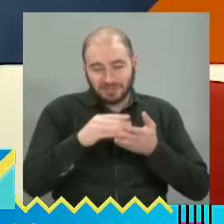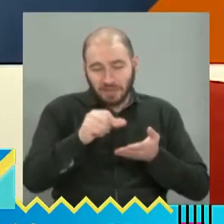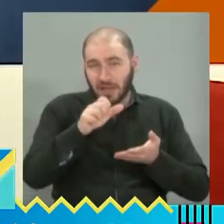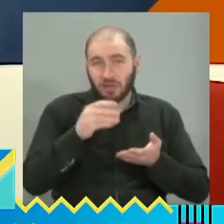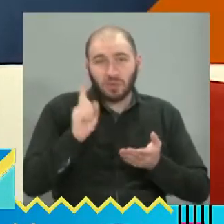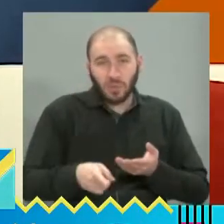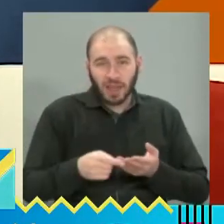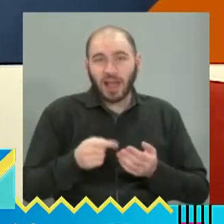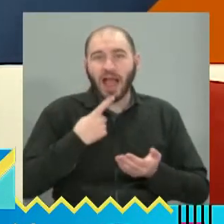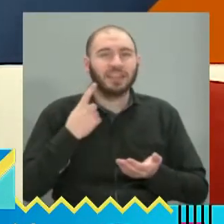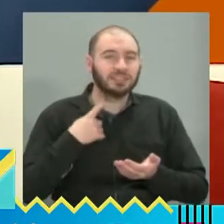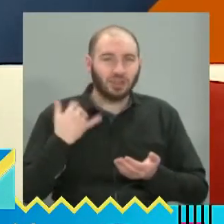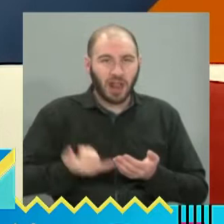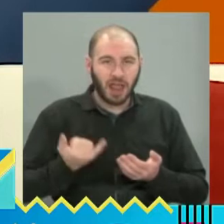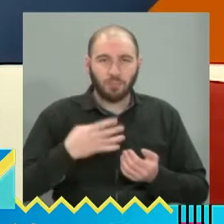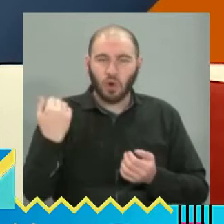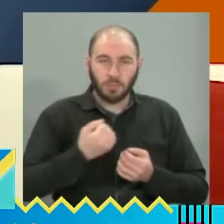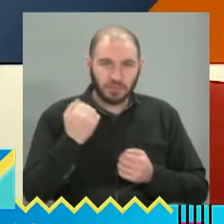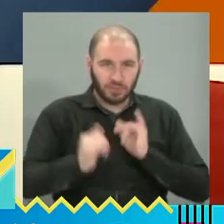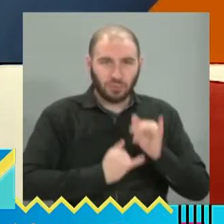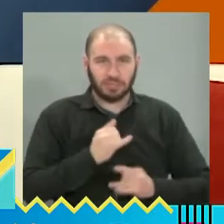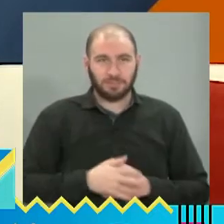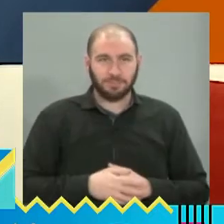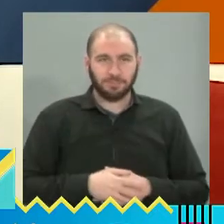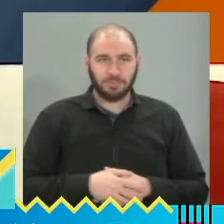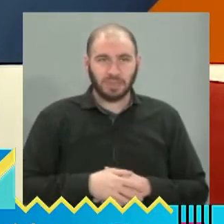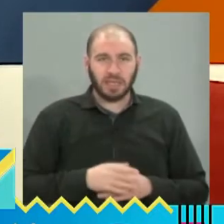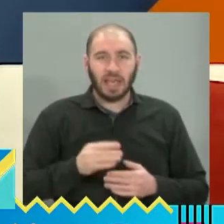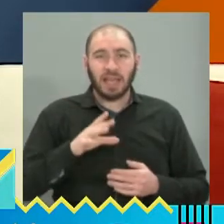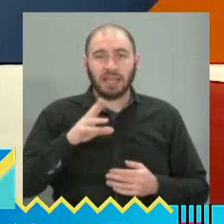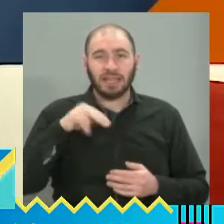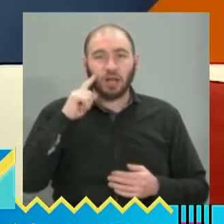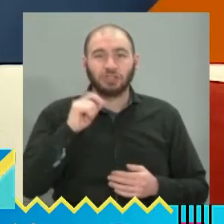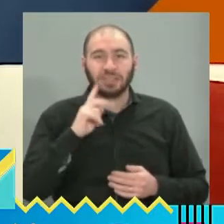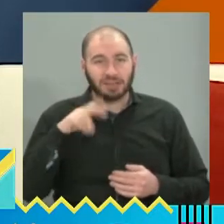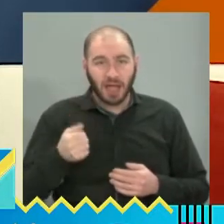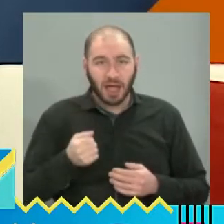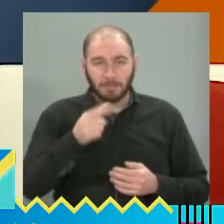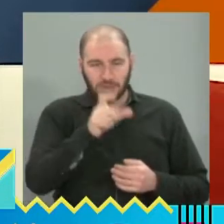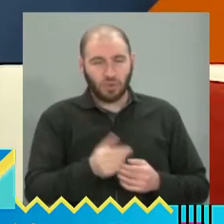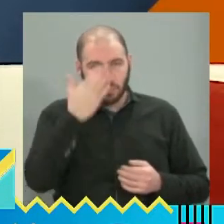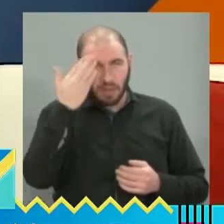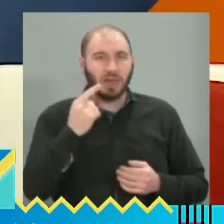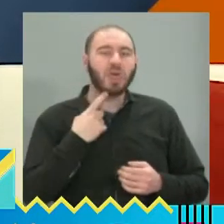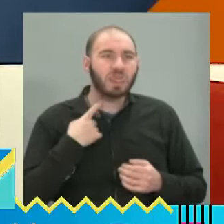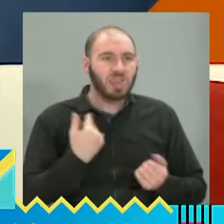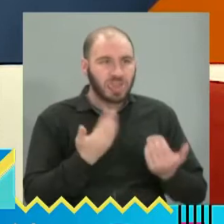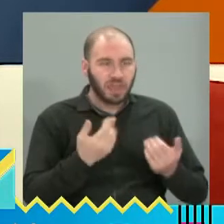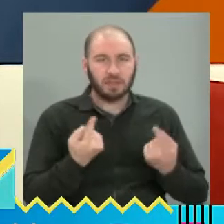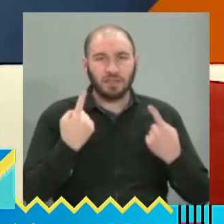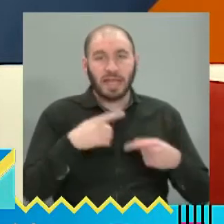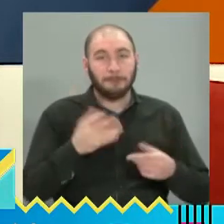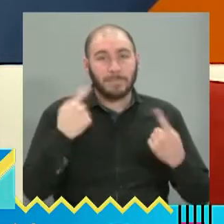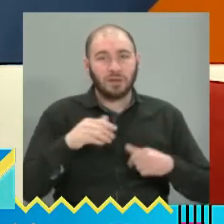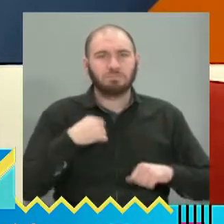adicción existe y es importante recalcar que la nicotina hace a la persona, al fumador, adicto, pero lo que produce